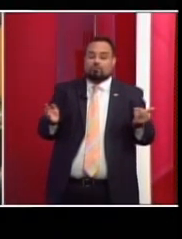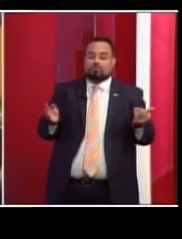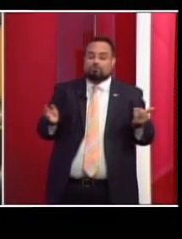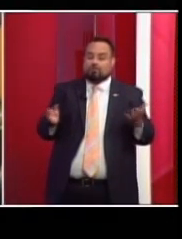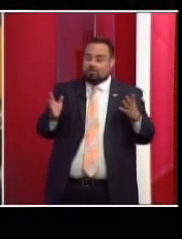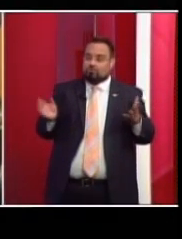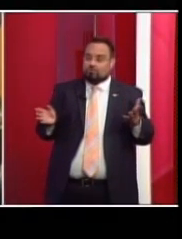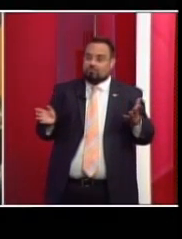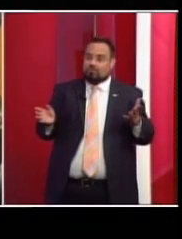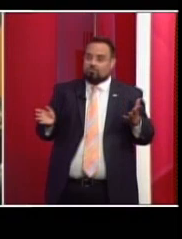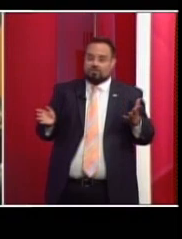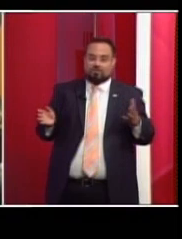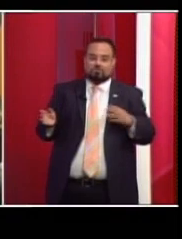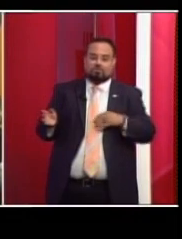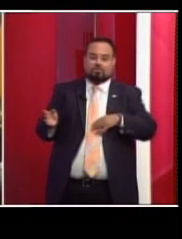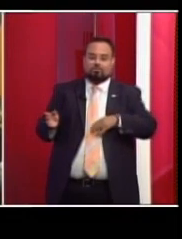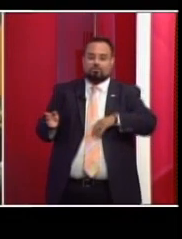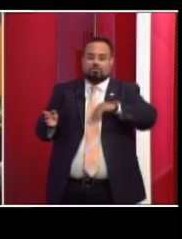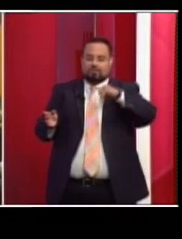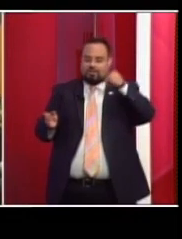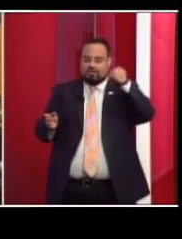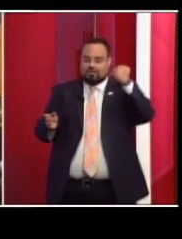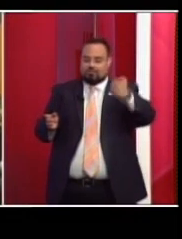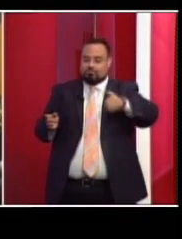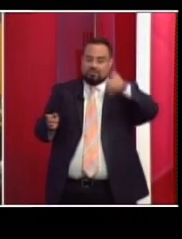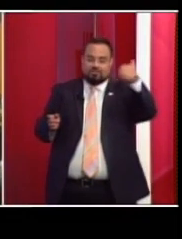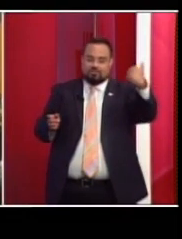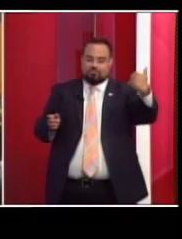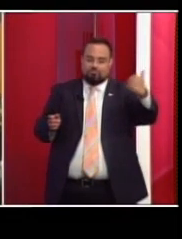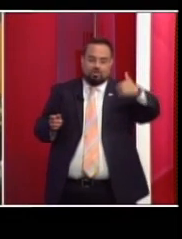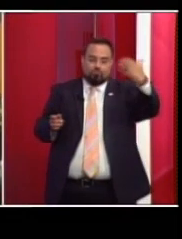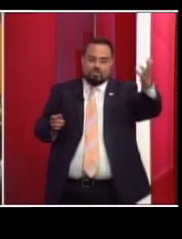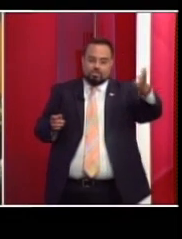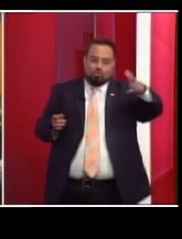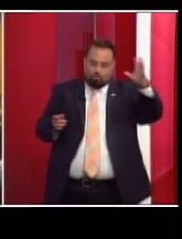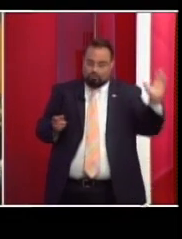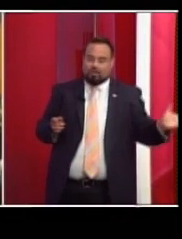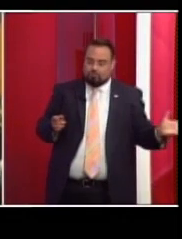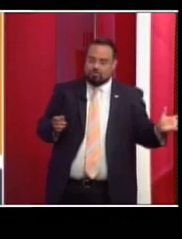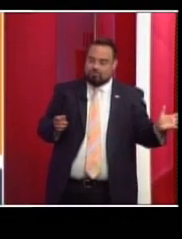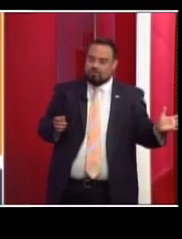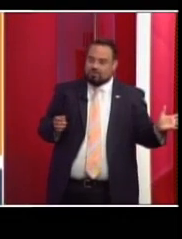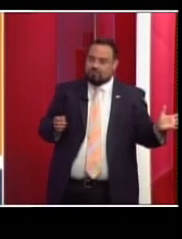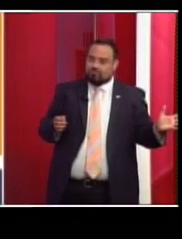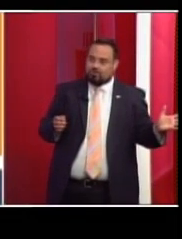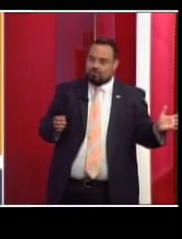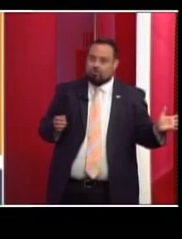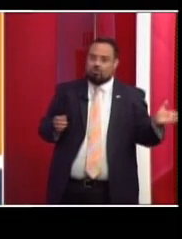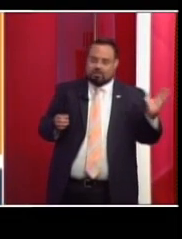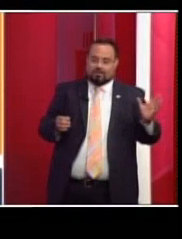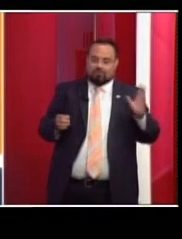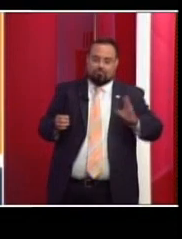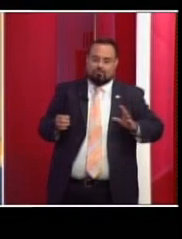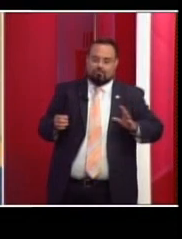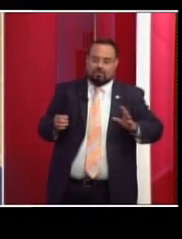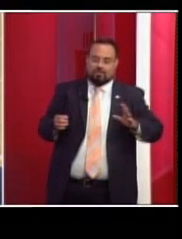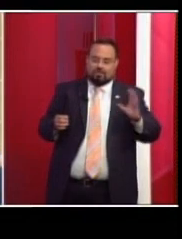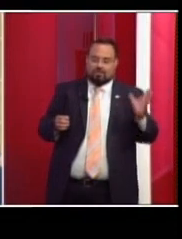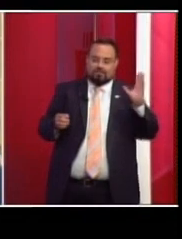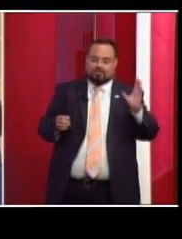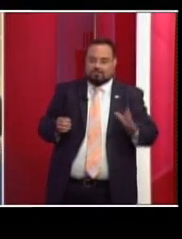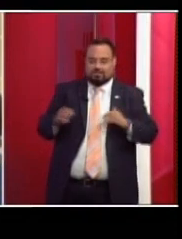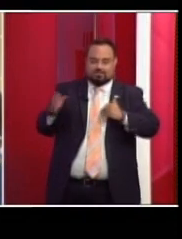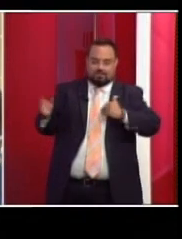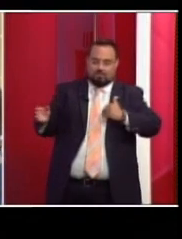una cuestión imposible no por estamos hablando de 500 mil seiscientos mil un millón o varios millones más dependiendo qué tipo de vivienda